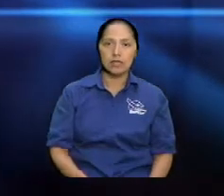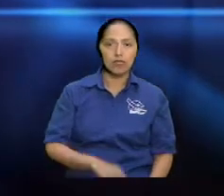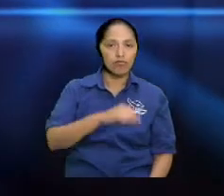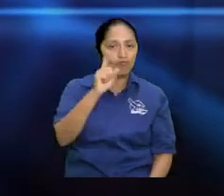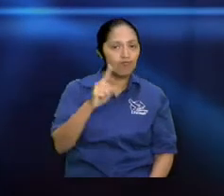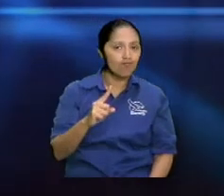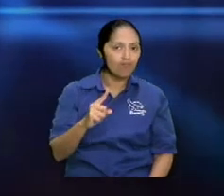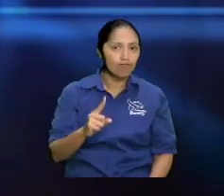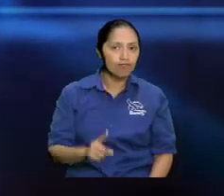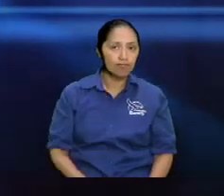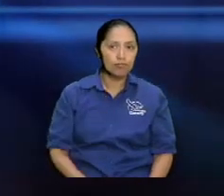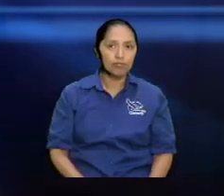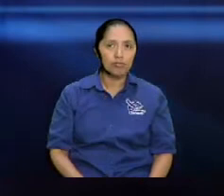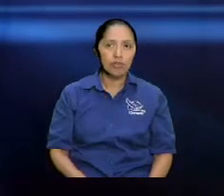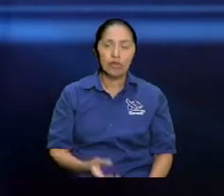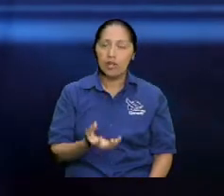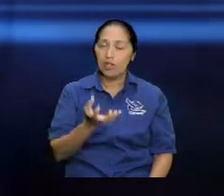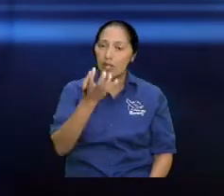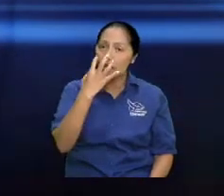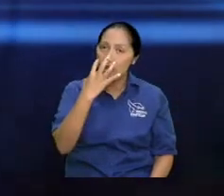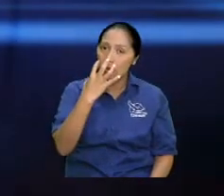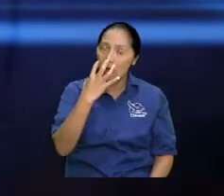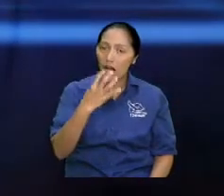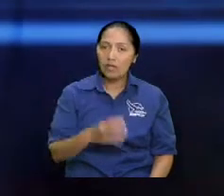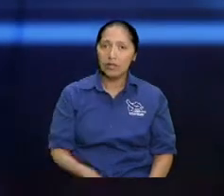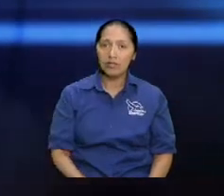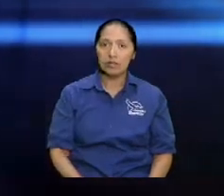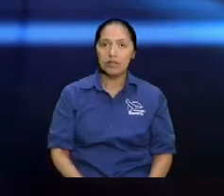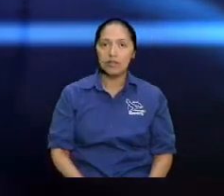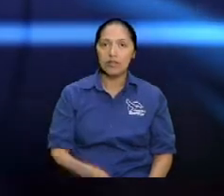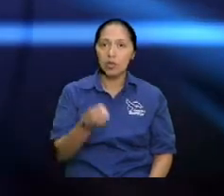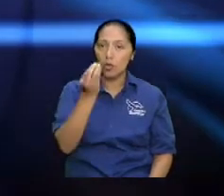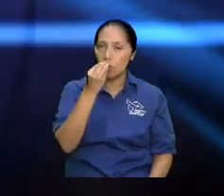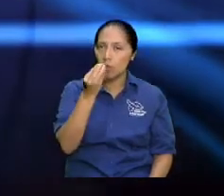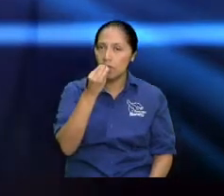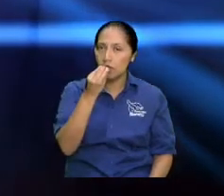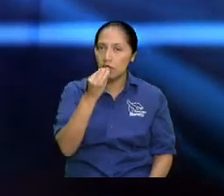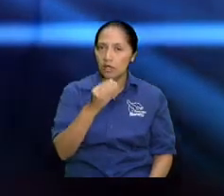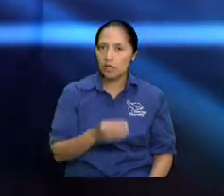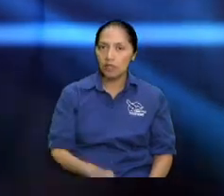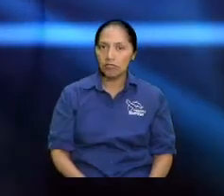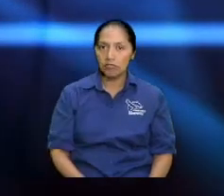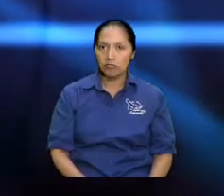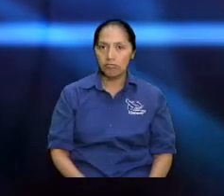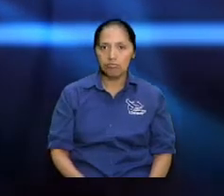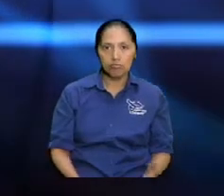el pan? El pan que come la gente pobre de ahora, cuando come gente pobre, será pan de la San Martín.